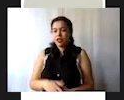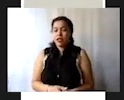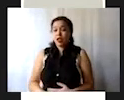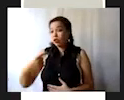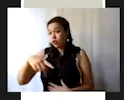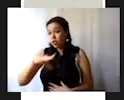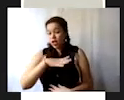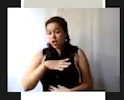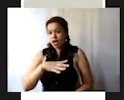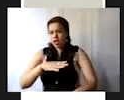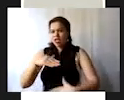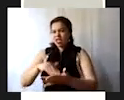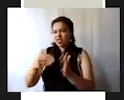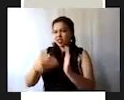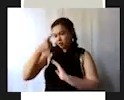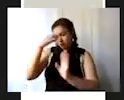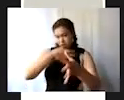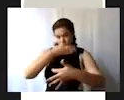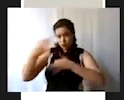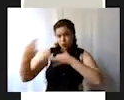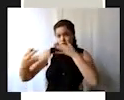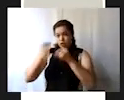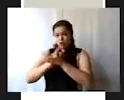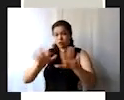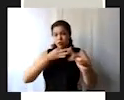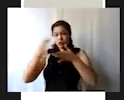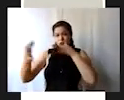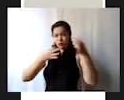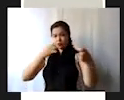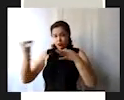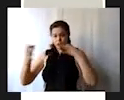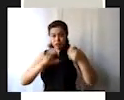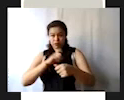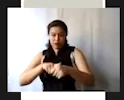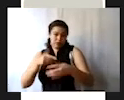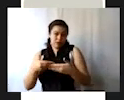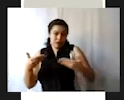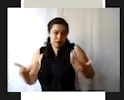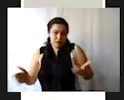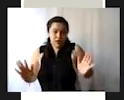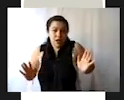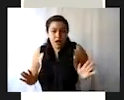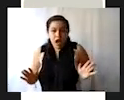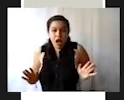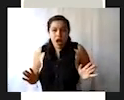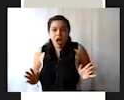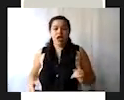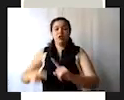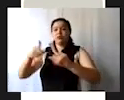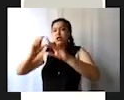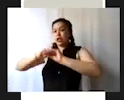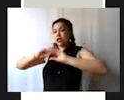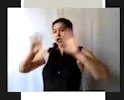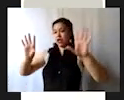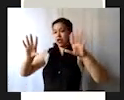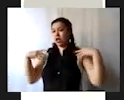como estrategias para difundir esta información particular? O sea, porque aquí digamos que la causa es muy clara, ¿no? Pero,